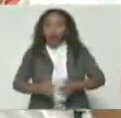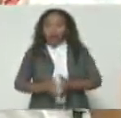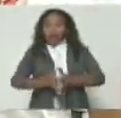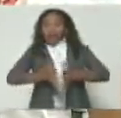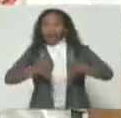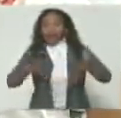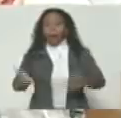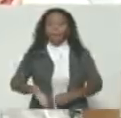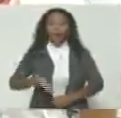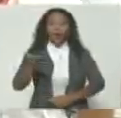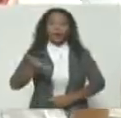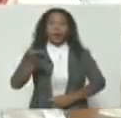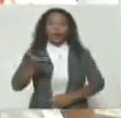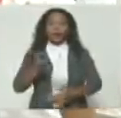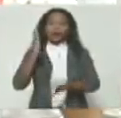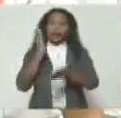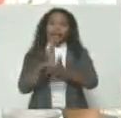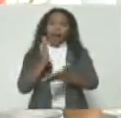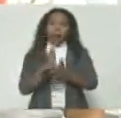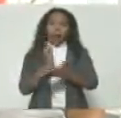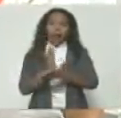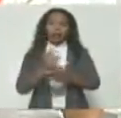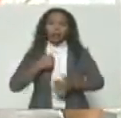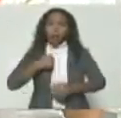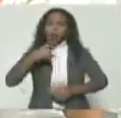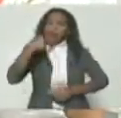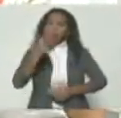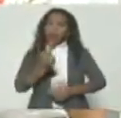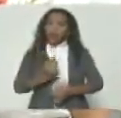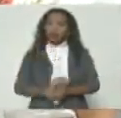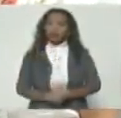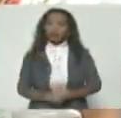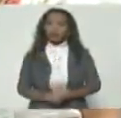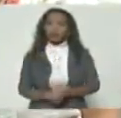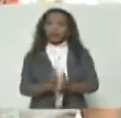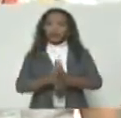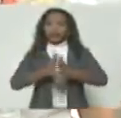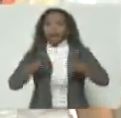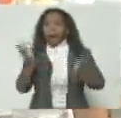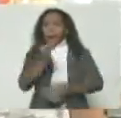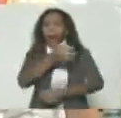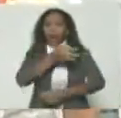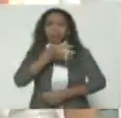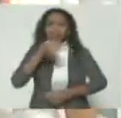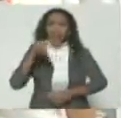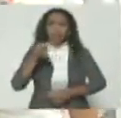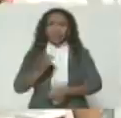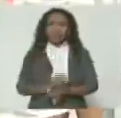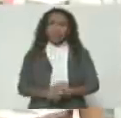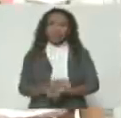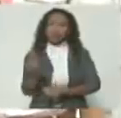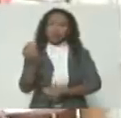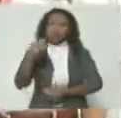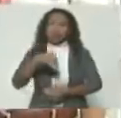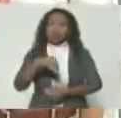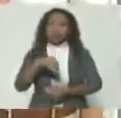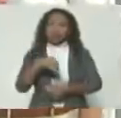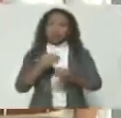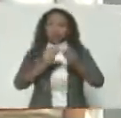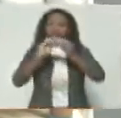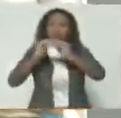calidad. Siempre lo resalto, una gran calidad, además con